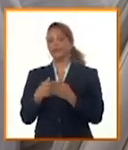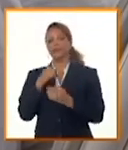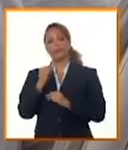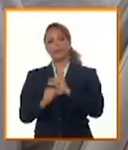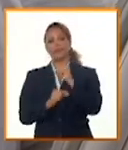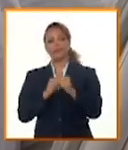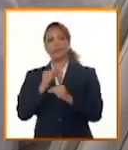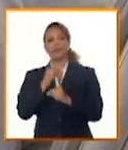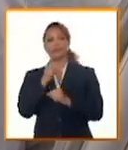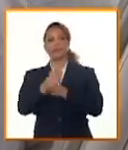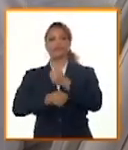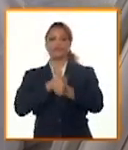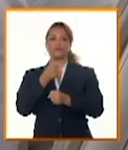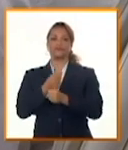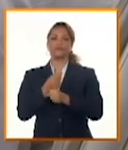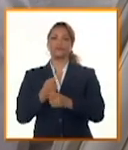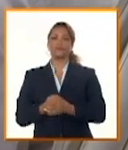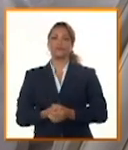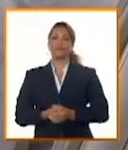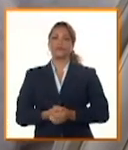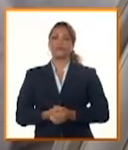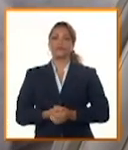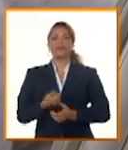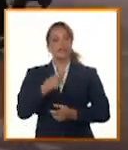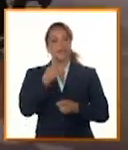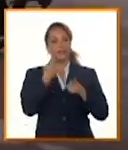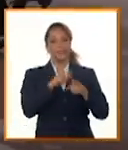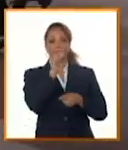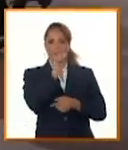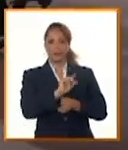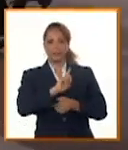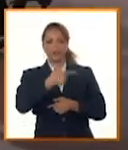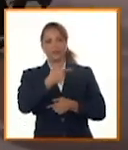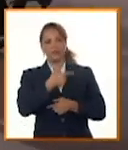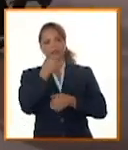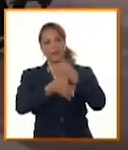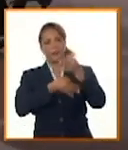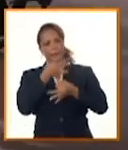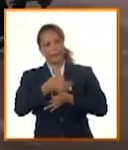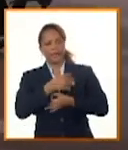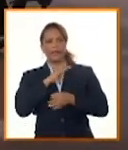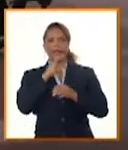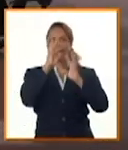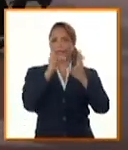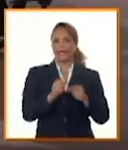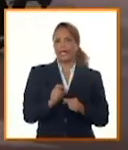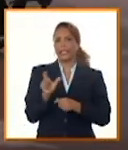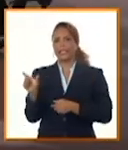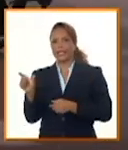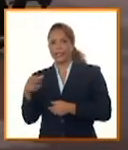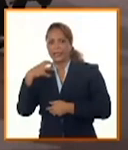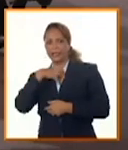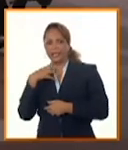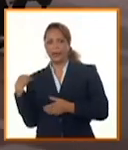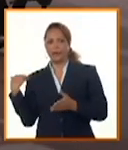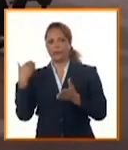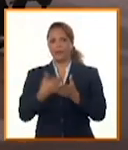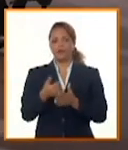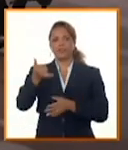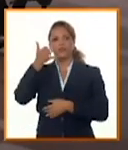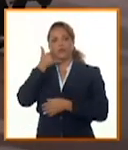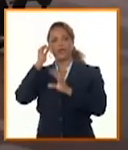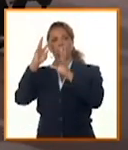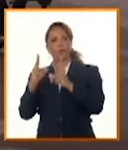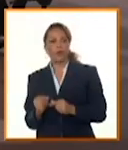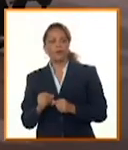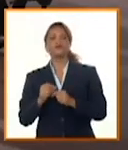que ver con este con este proceso así mismo Quiñones después le va a hablar de las cantidades de tarjeta que tenemos las cantidades de de celulares porque